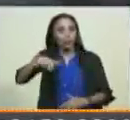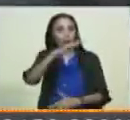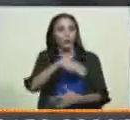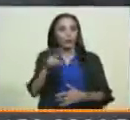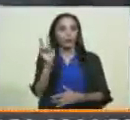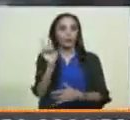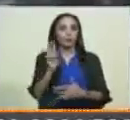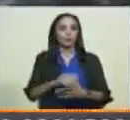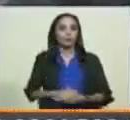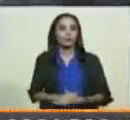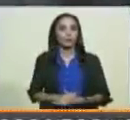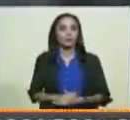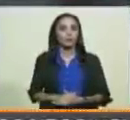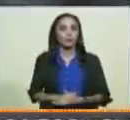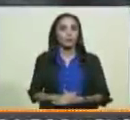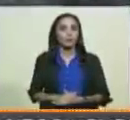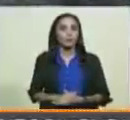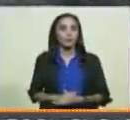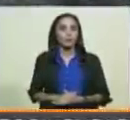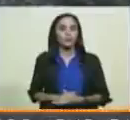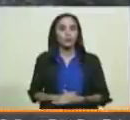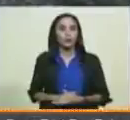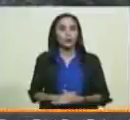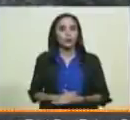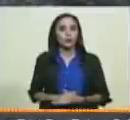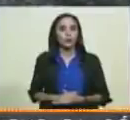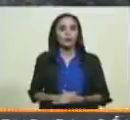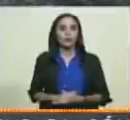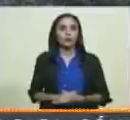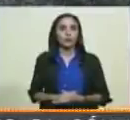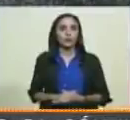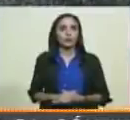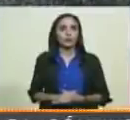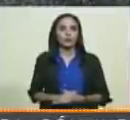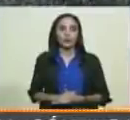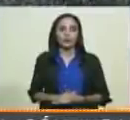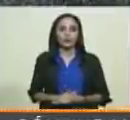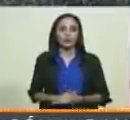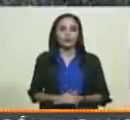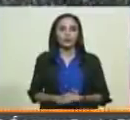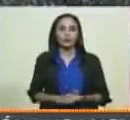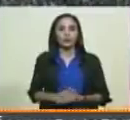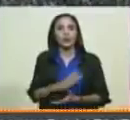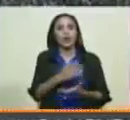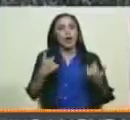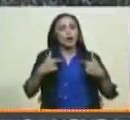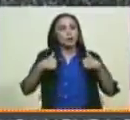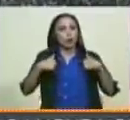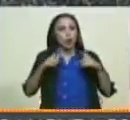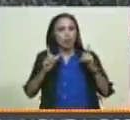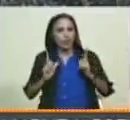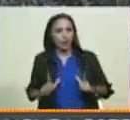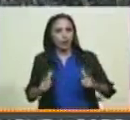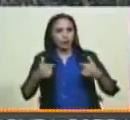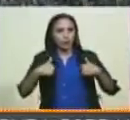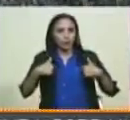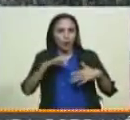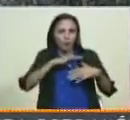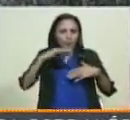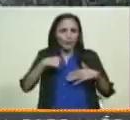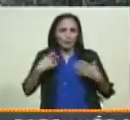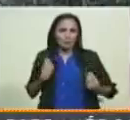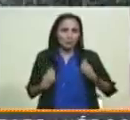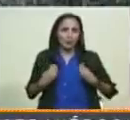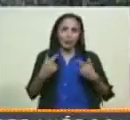Venezuela que no daré descanso a mi brazo ni reposo a mi alma. Y que si